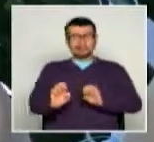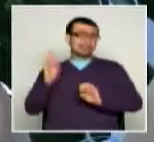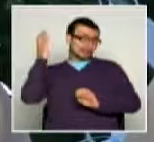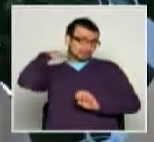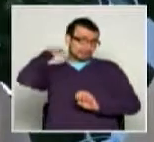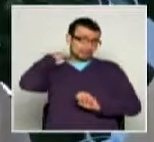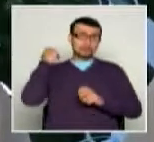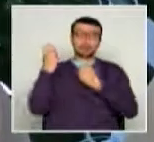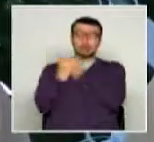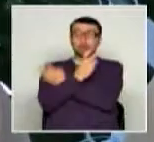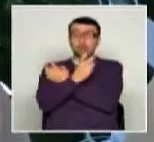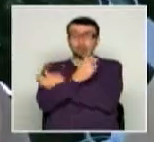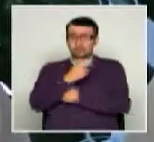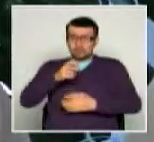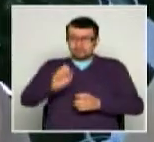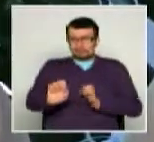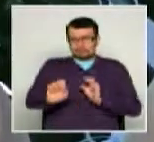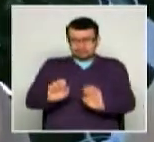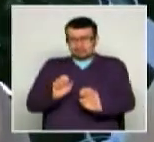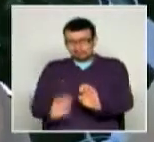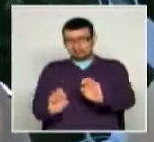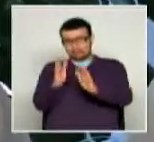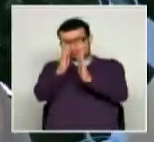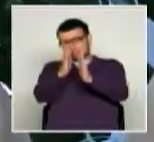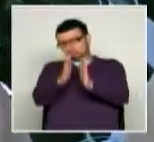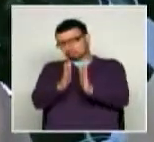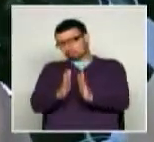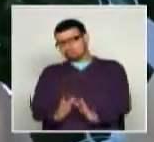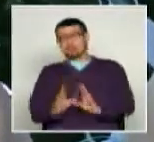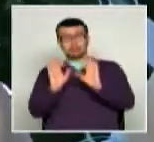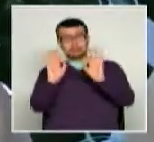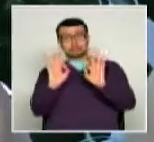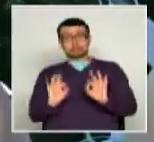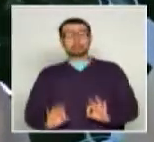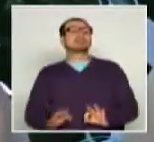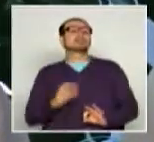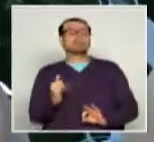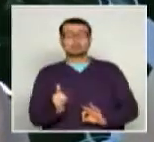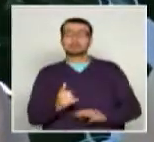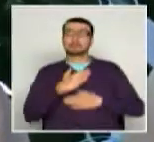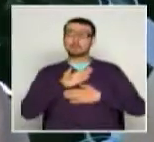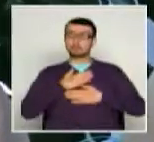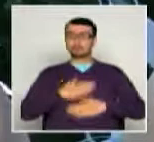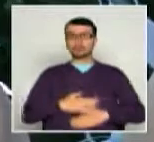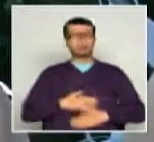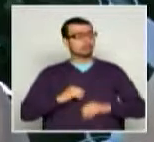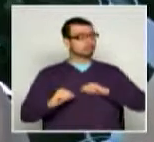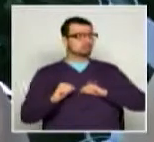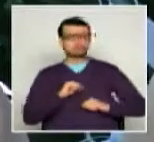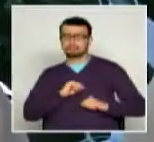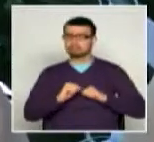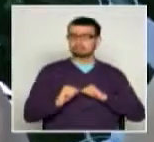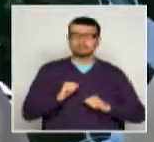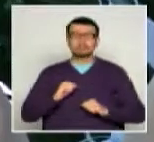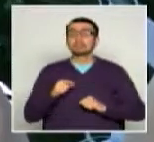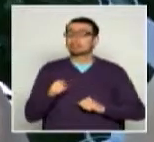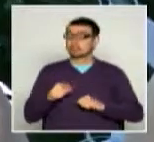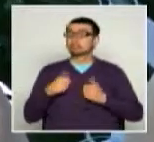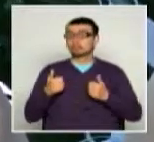manipular y liberar esos espacios intervertebrales, propiciando un poco más de movilidad, o mejorar